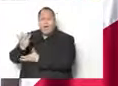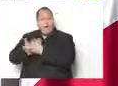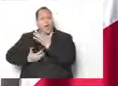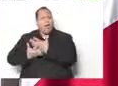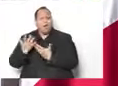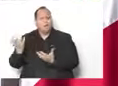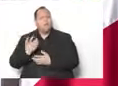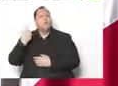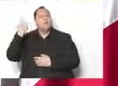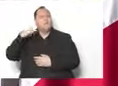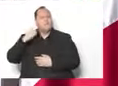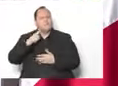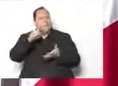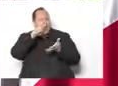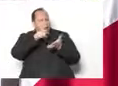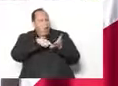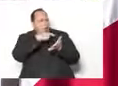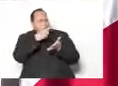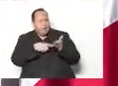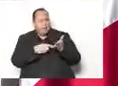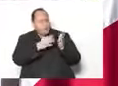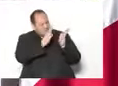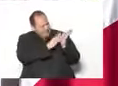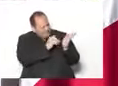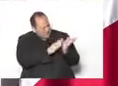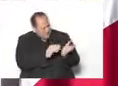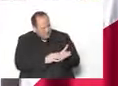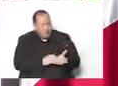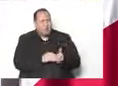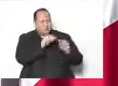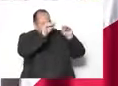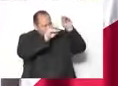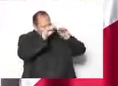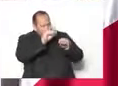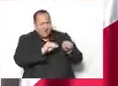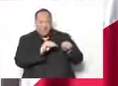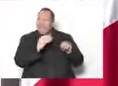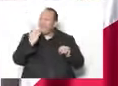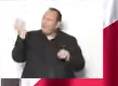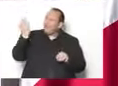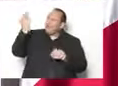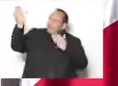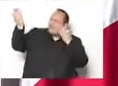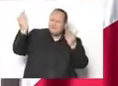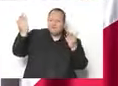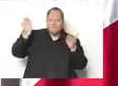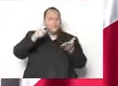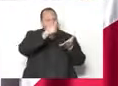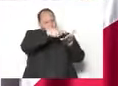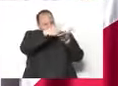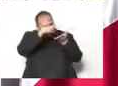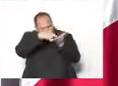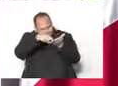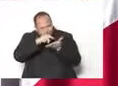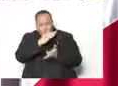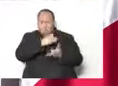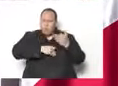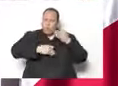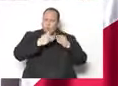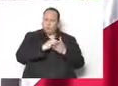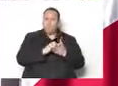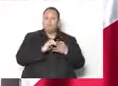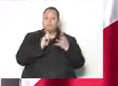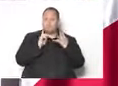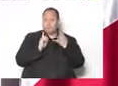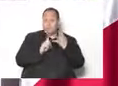requeridas para cancelar todos los documentos y registros relacionados con el proyecto.